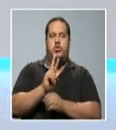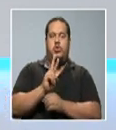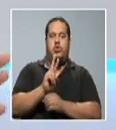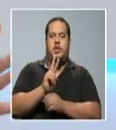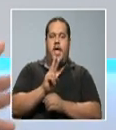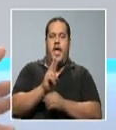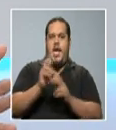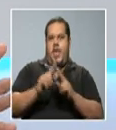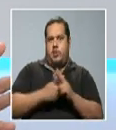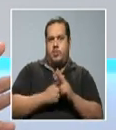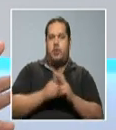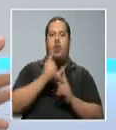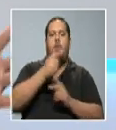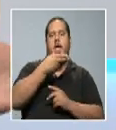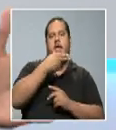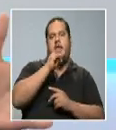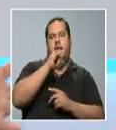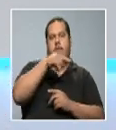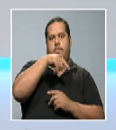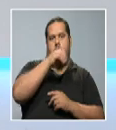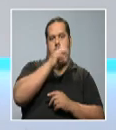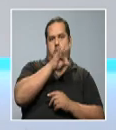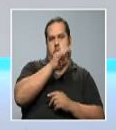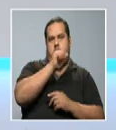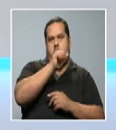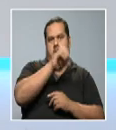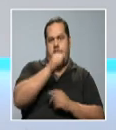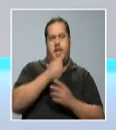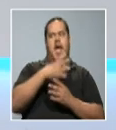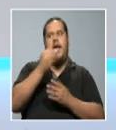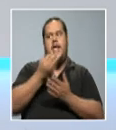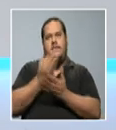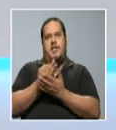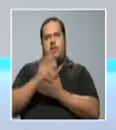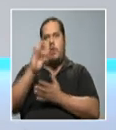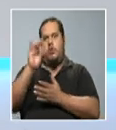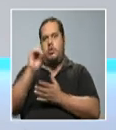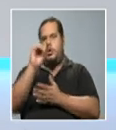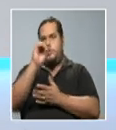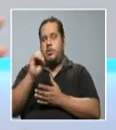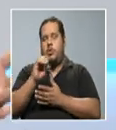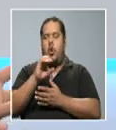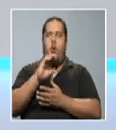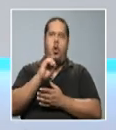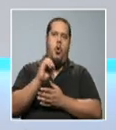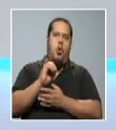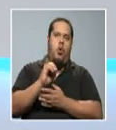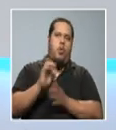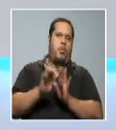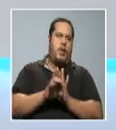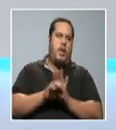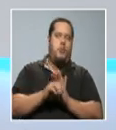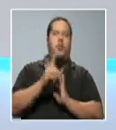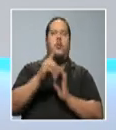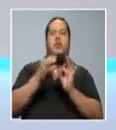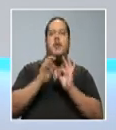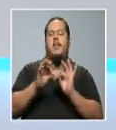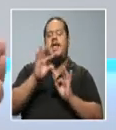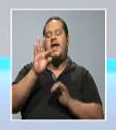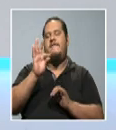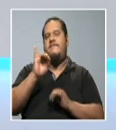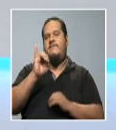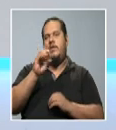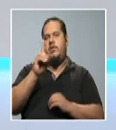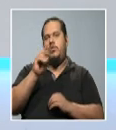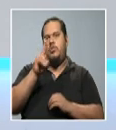Utilizo una hipoteca por un lado y financiamos el 80%, y por otro lado utilizamos otro instrumento como podría ser una garantía fiduciaria y